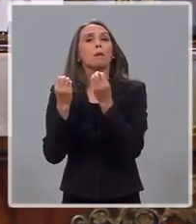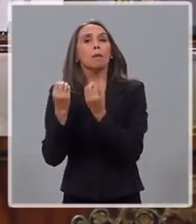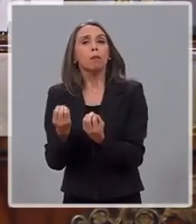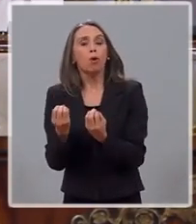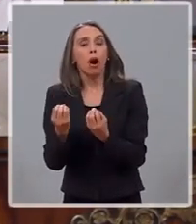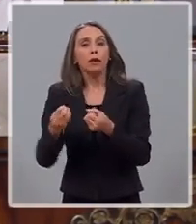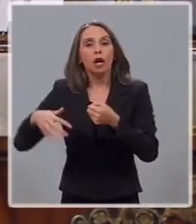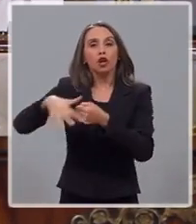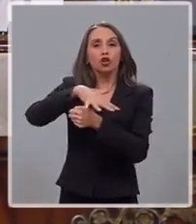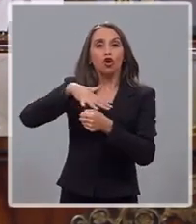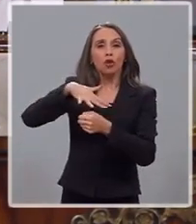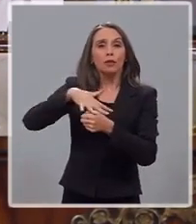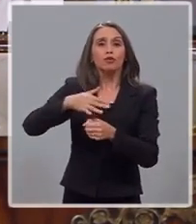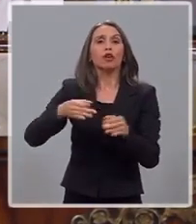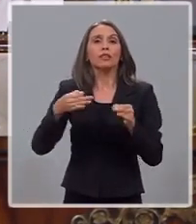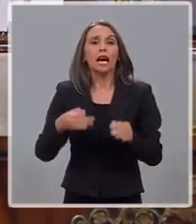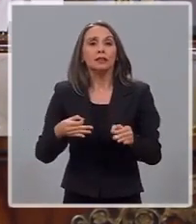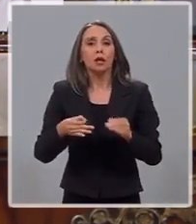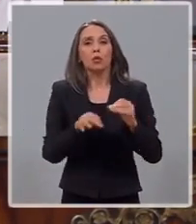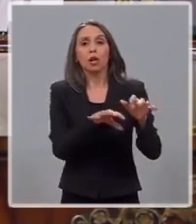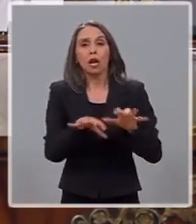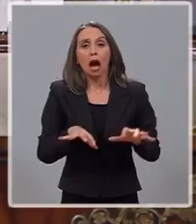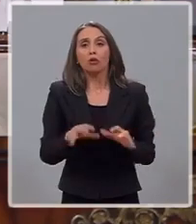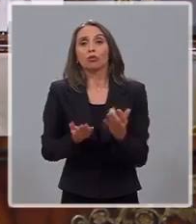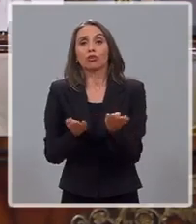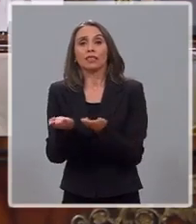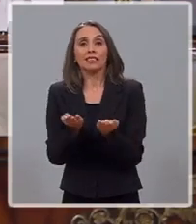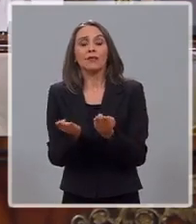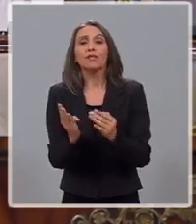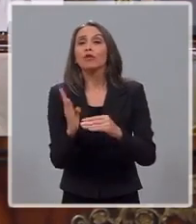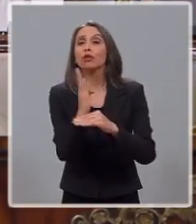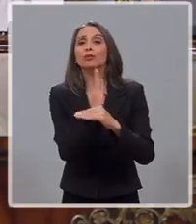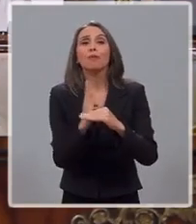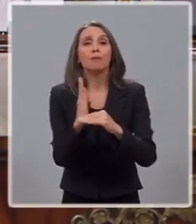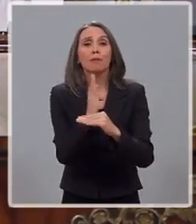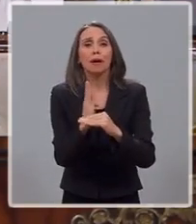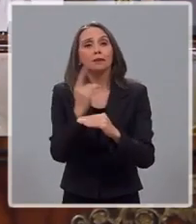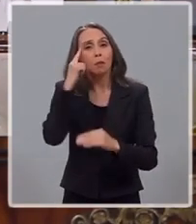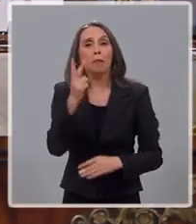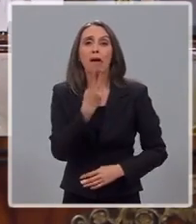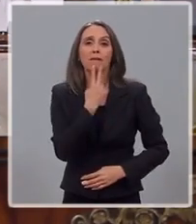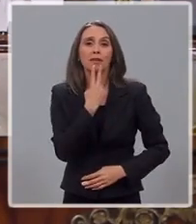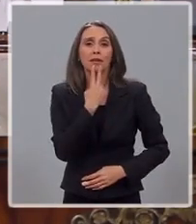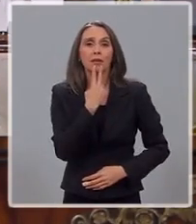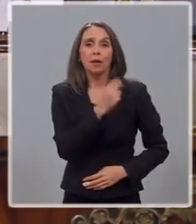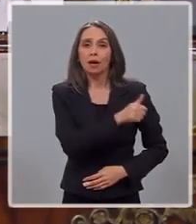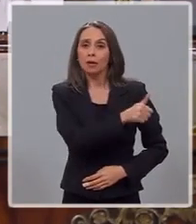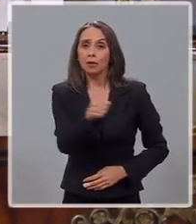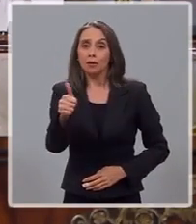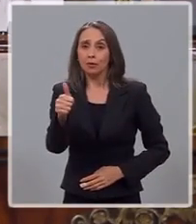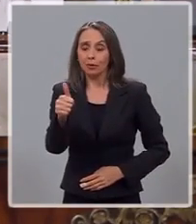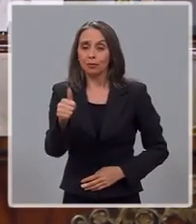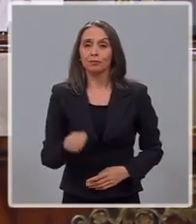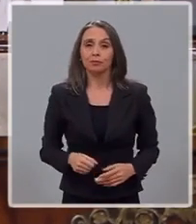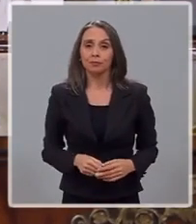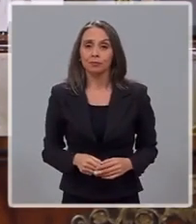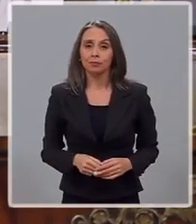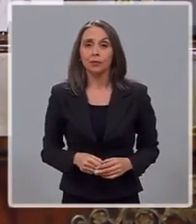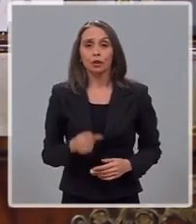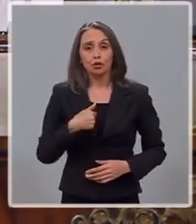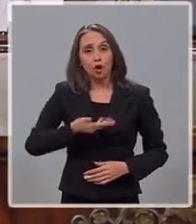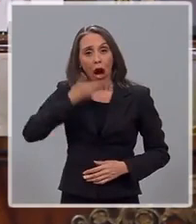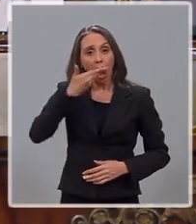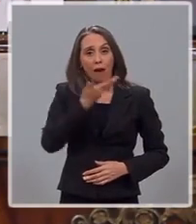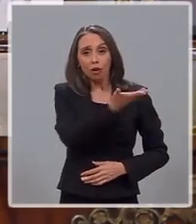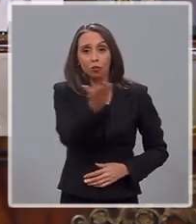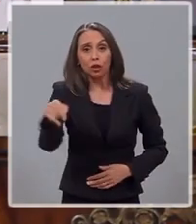condiciones para asegurar los bienes y servicios esenciales para la vida me dirijo a